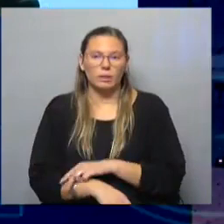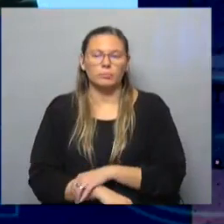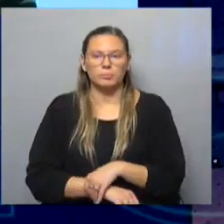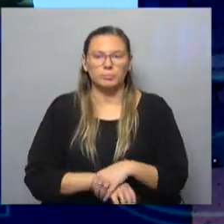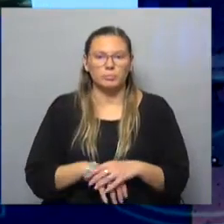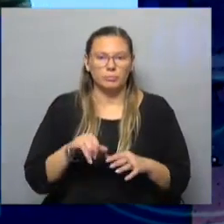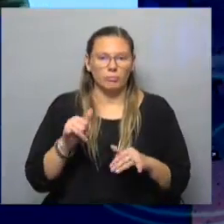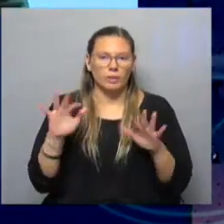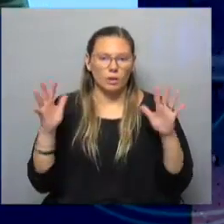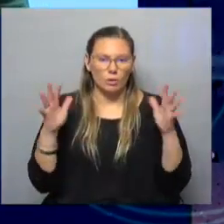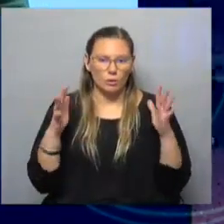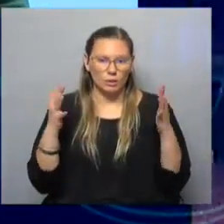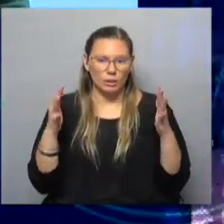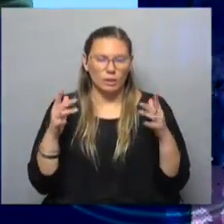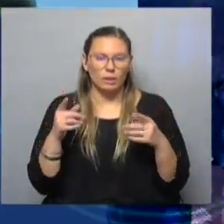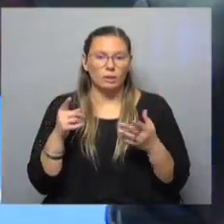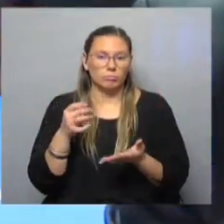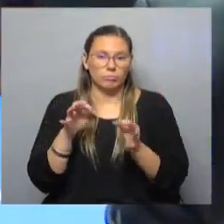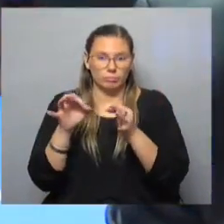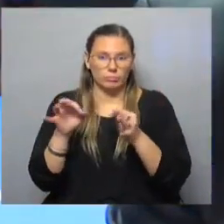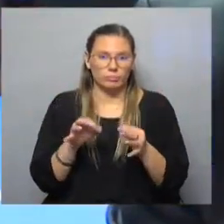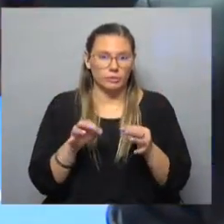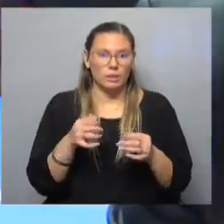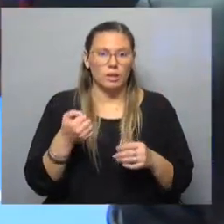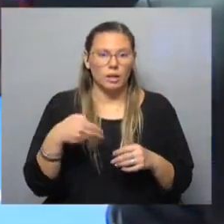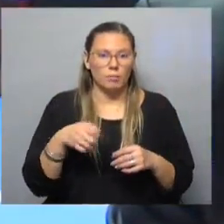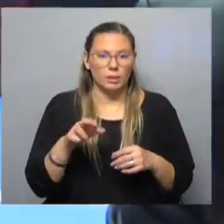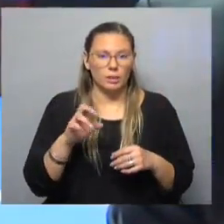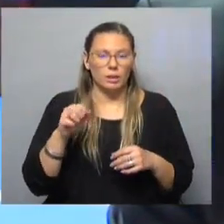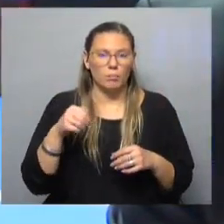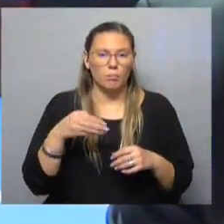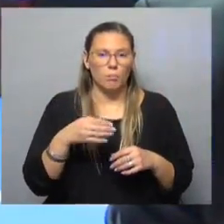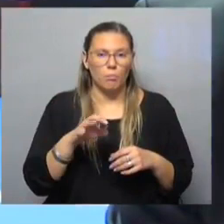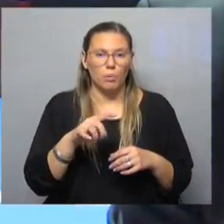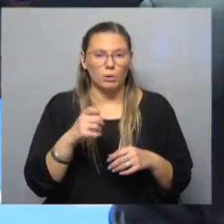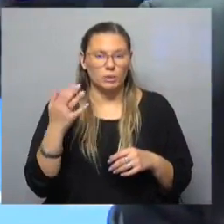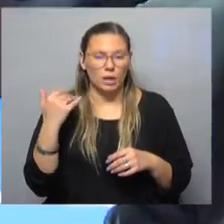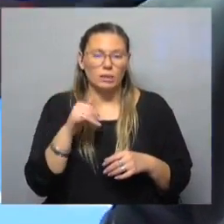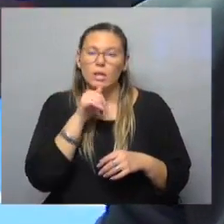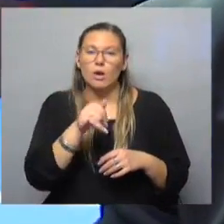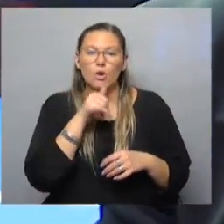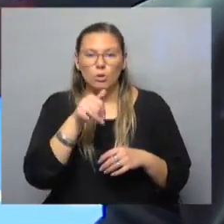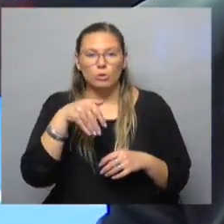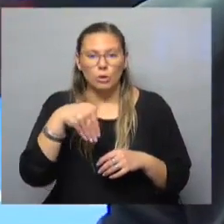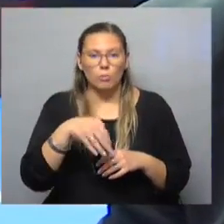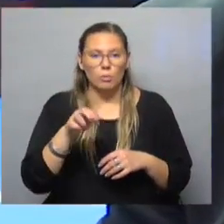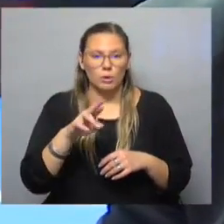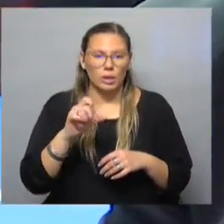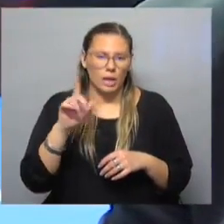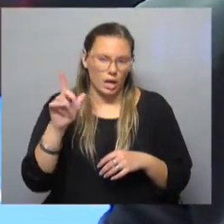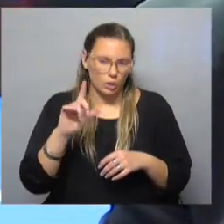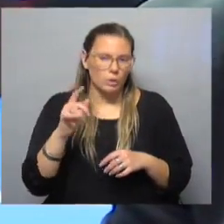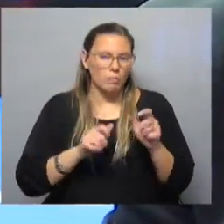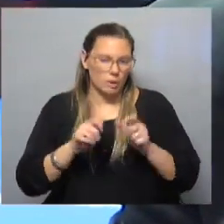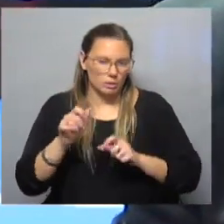Exactamente. Hola, Noé. Estoy acá en el American Box porque, bueno, como les contó Morena el lunes y como todos sabrán, los que